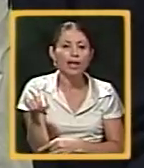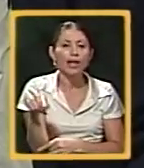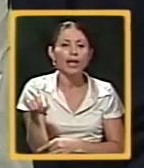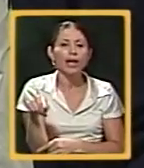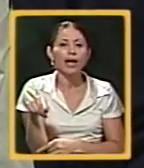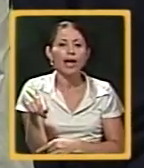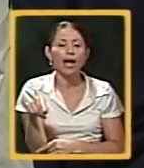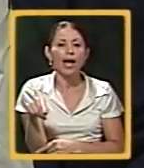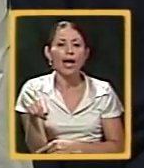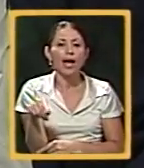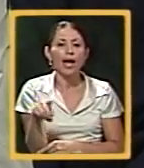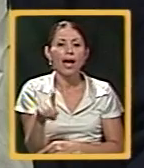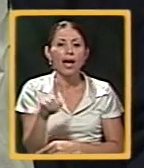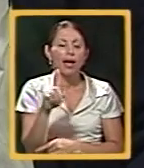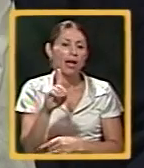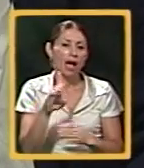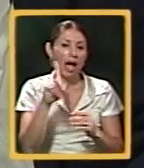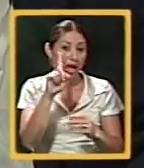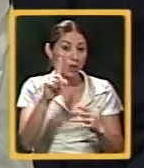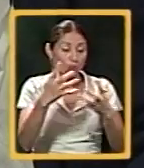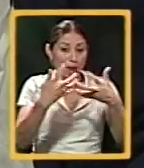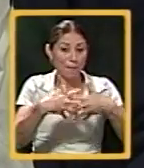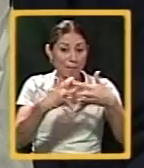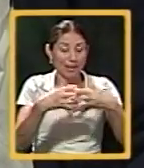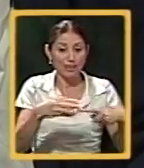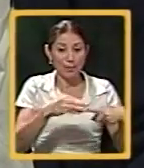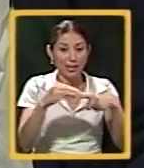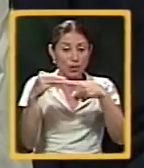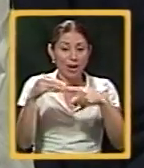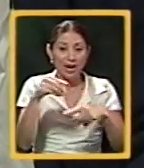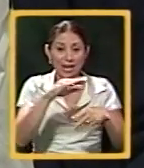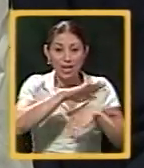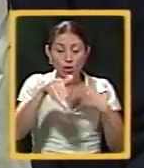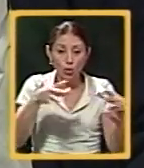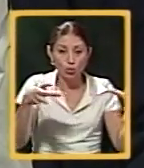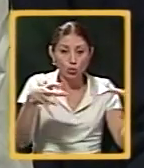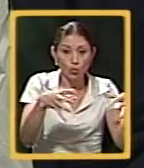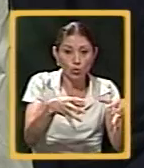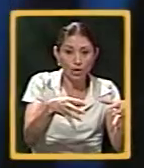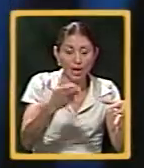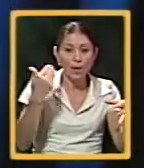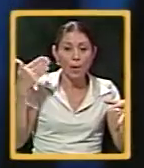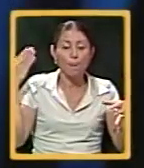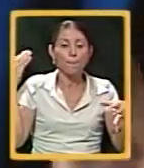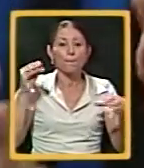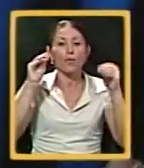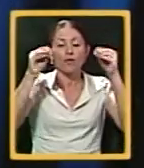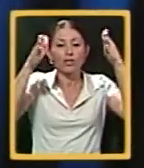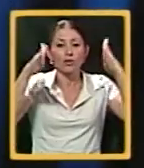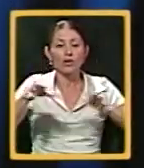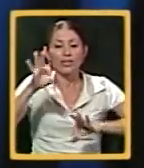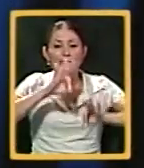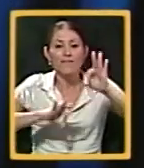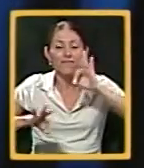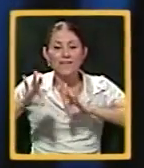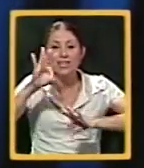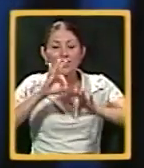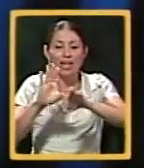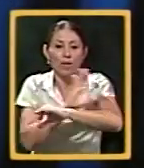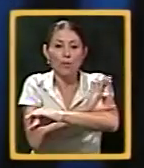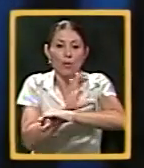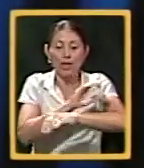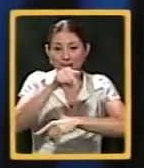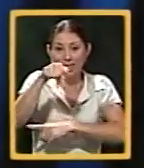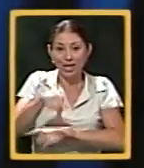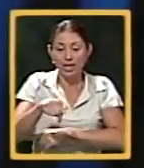que hay una empresa en particular que básicamente fueron profesores de física y matemáticas de aquí, los que se hicieron